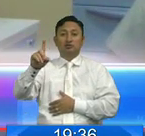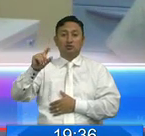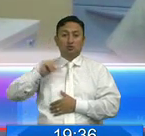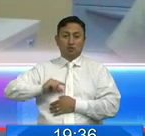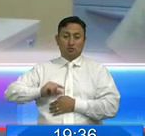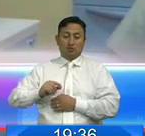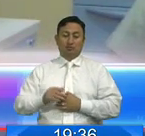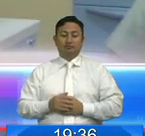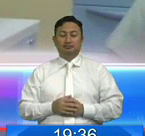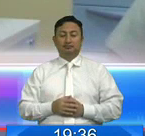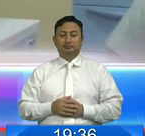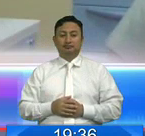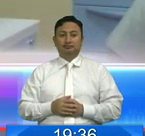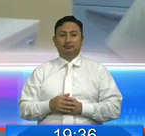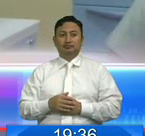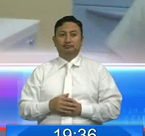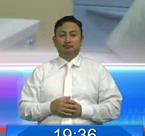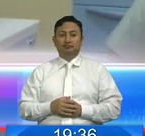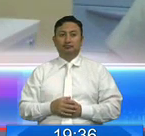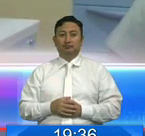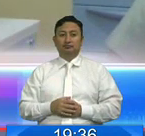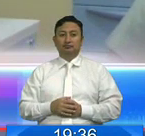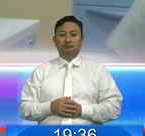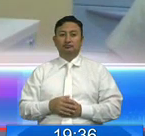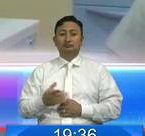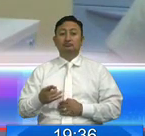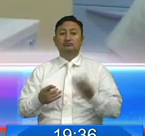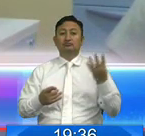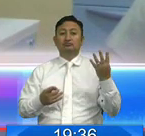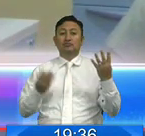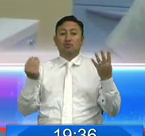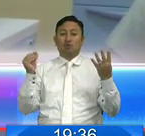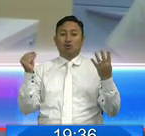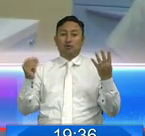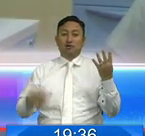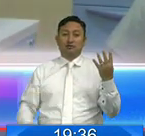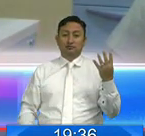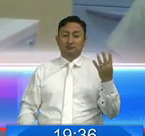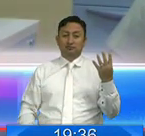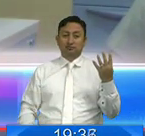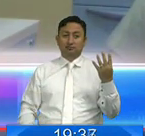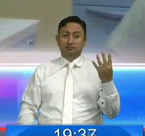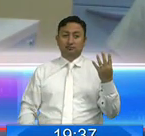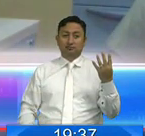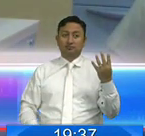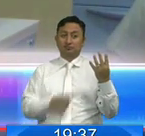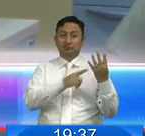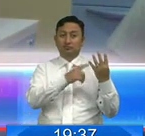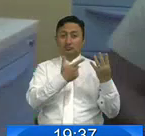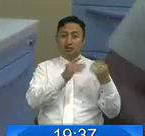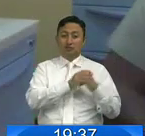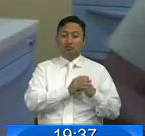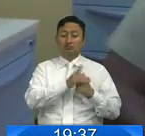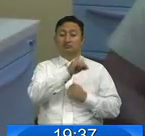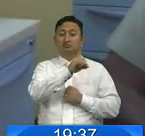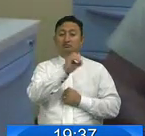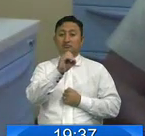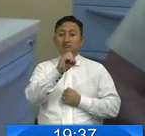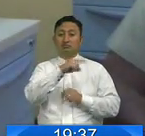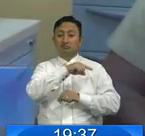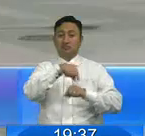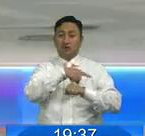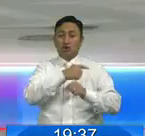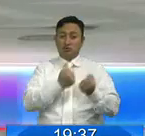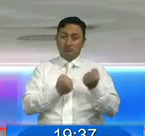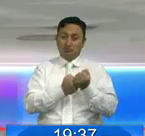salario mínimo unificado. A los cuatro menores de edad les ha indicado que realicen 100 horas de tarea